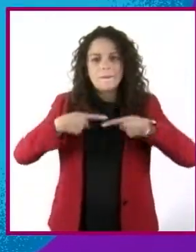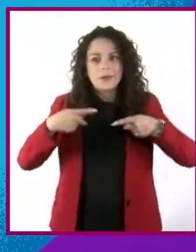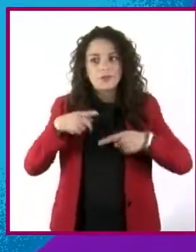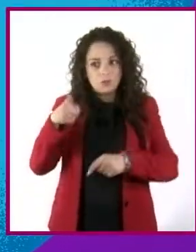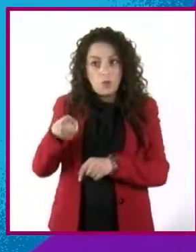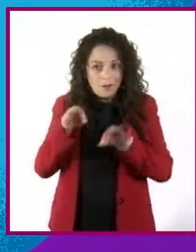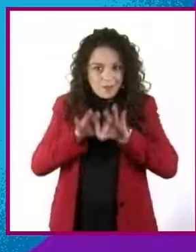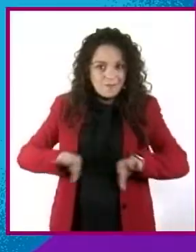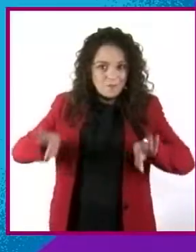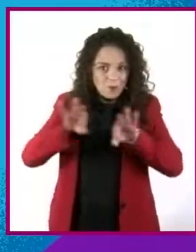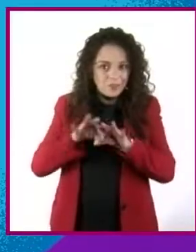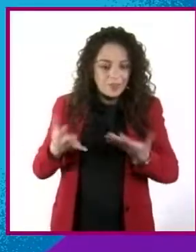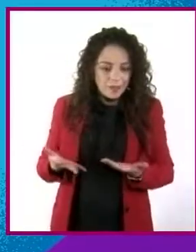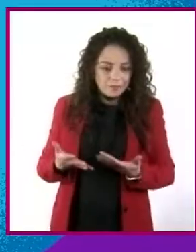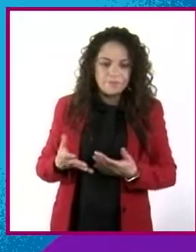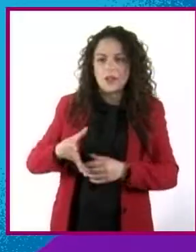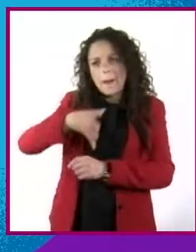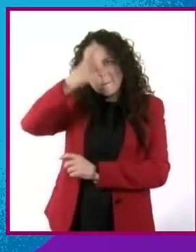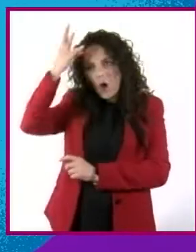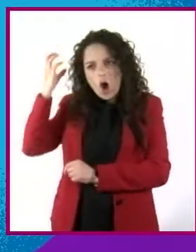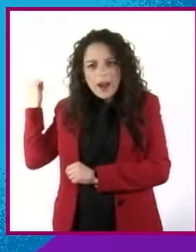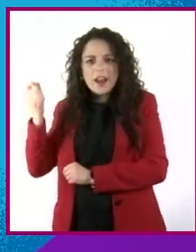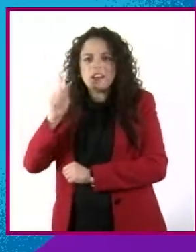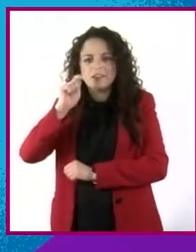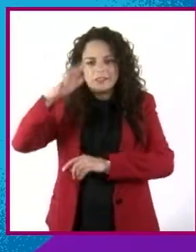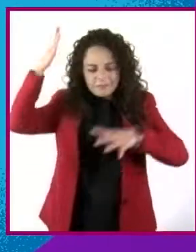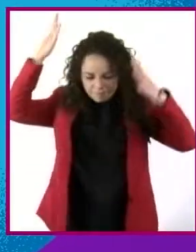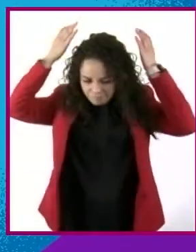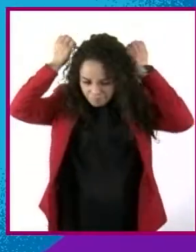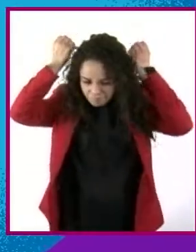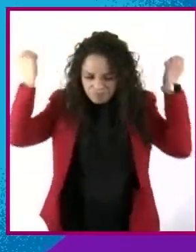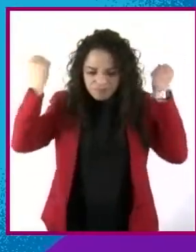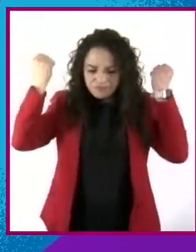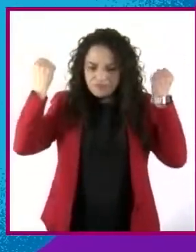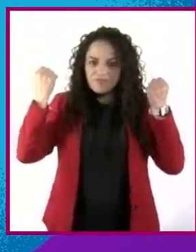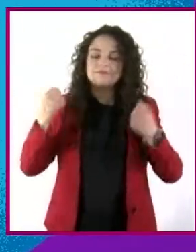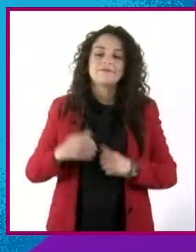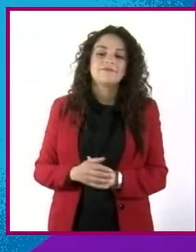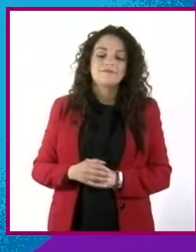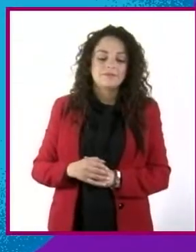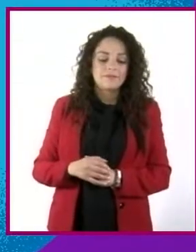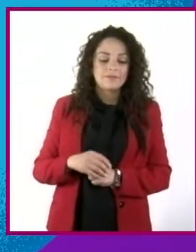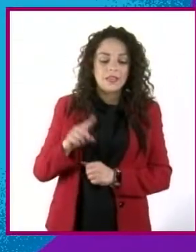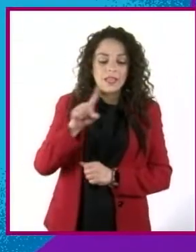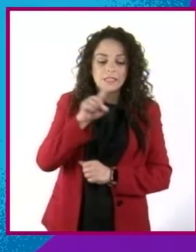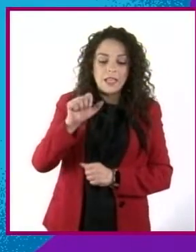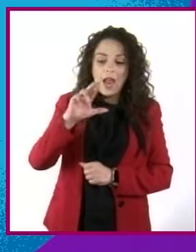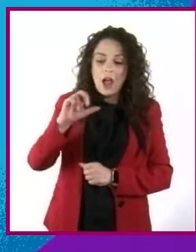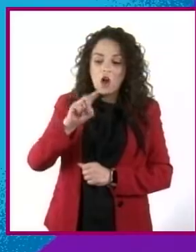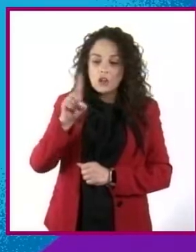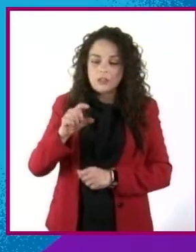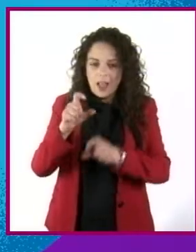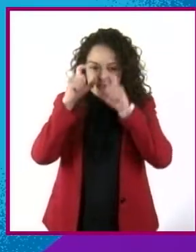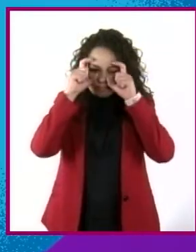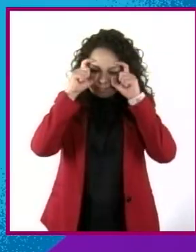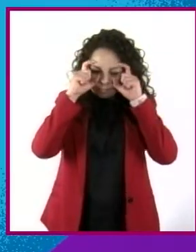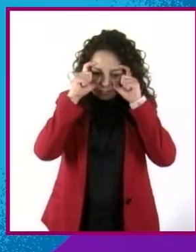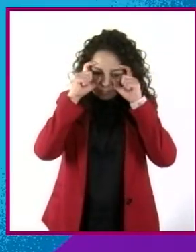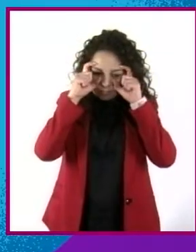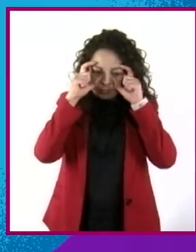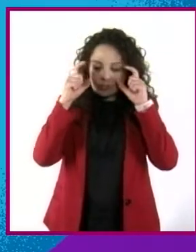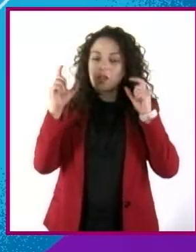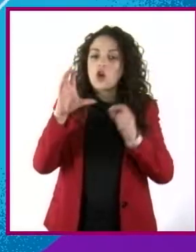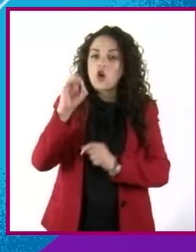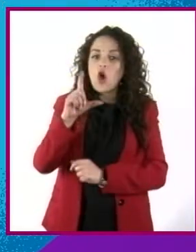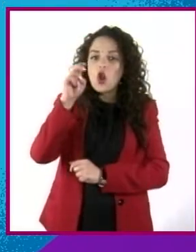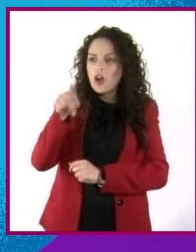Le decía: Morelos es el del pañuelo amarrado en la cabeza. Zaragoza el de los anteojitos. Colón es este que se parece a tu tía